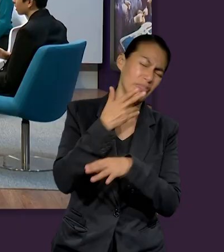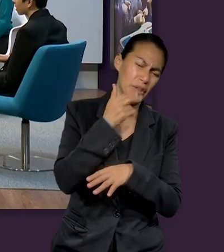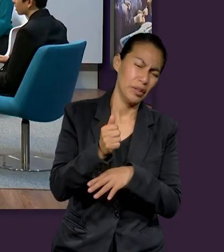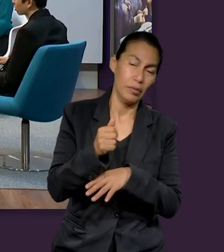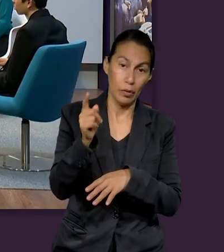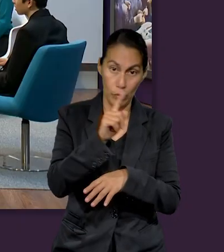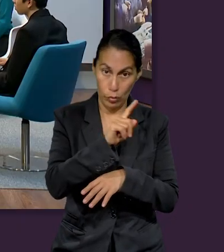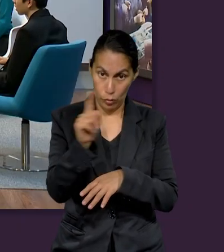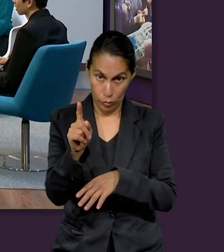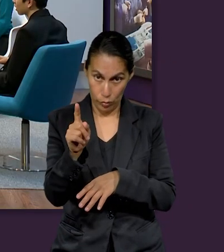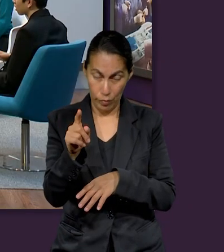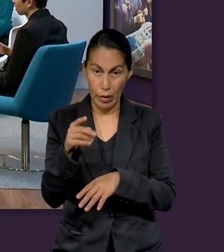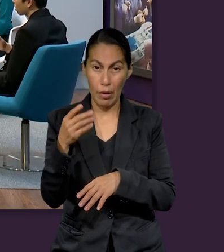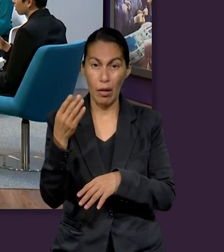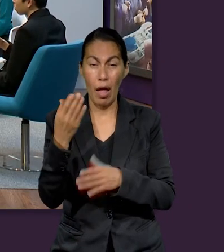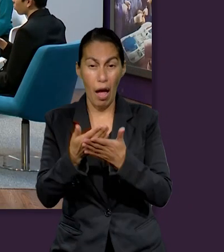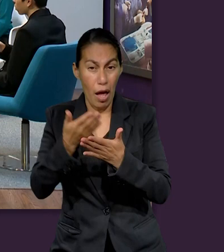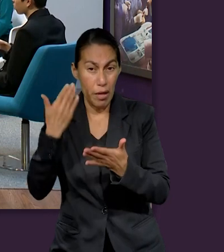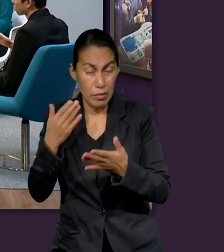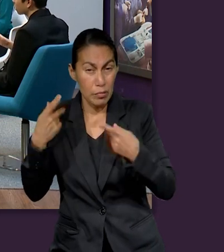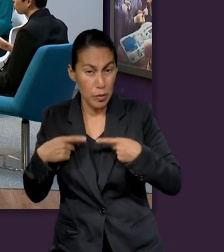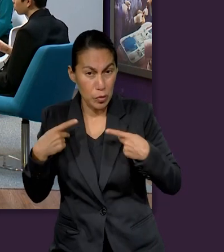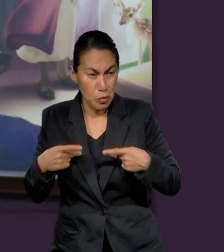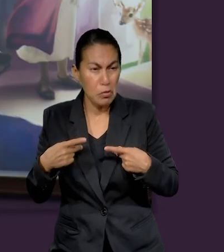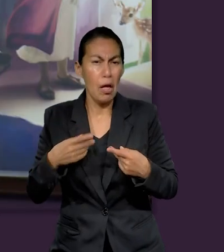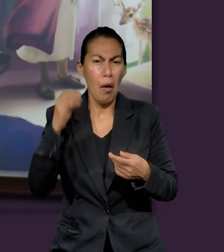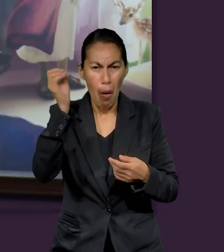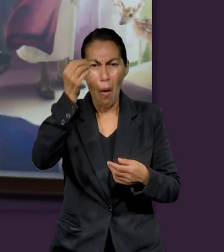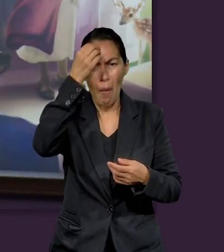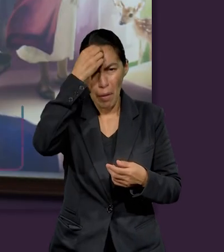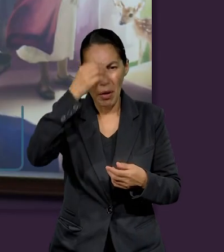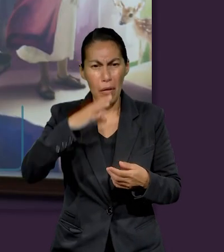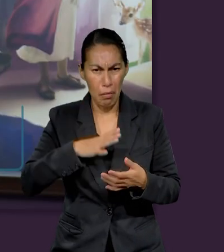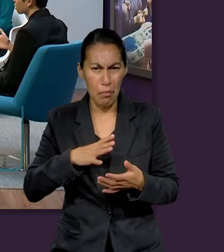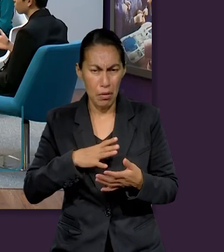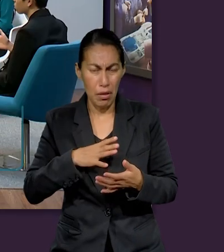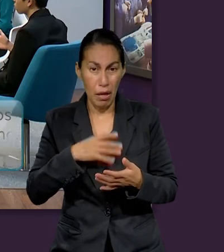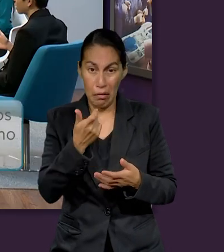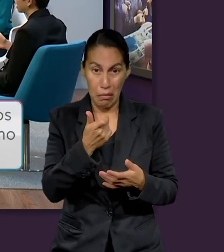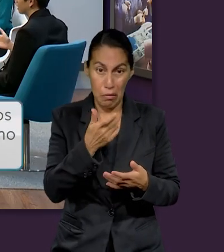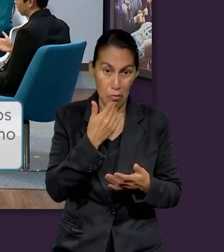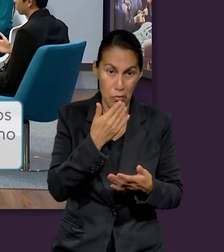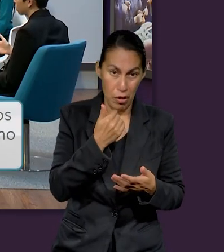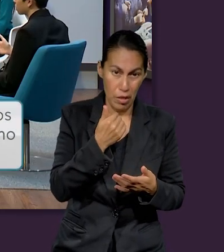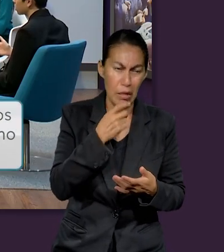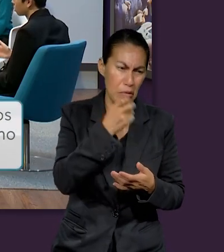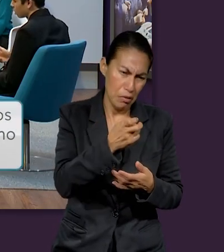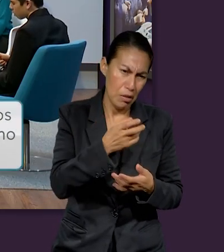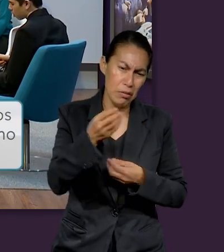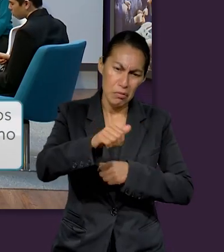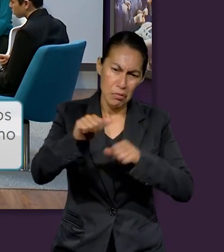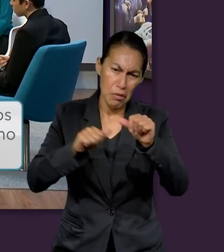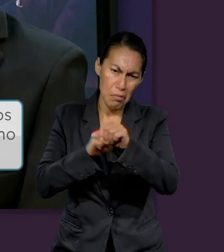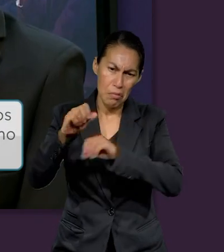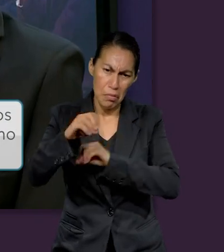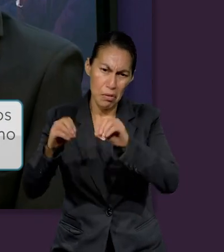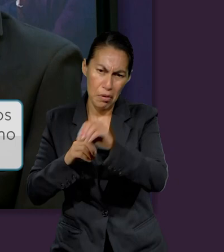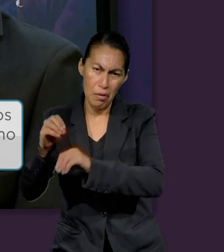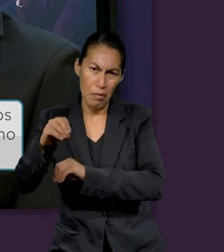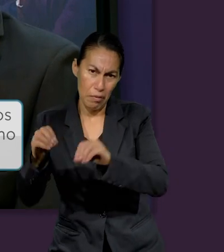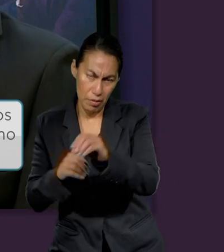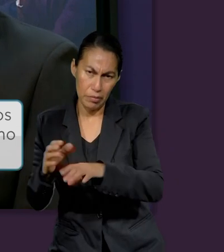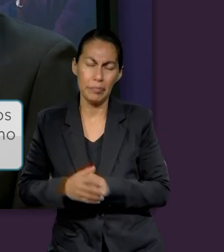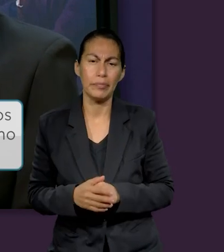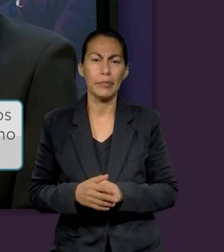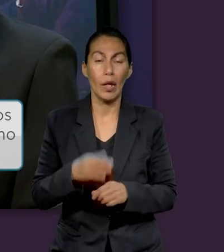la gente de aquel entonces para que por medio de símbolos entendiéramos Por así decirlo las enseñanzas pero pues en este caso